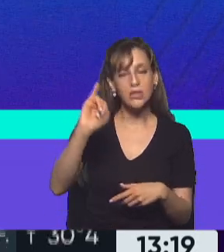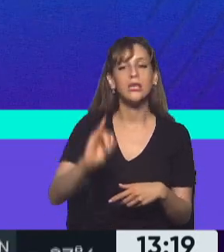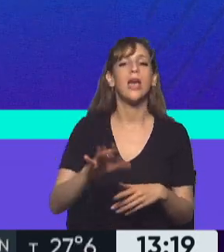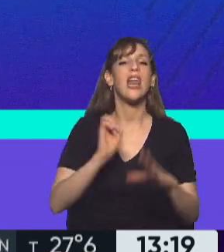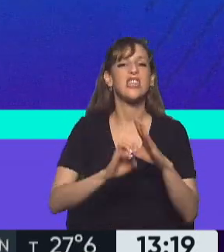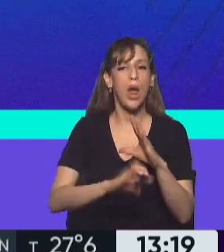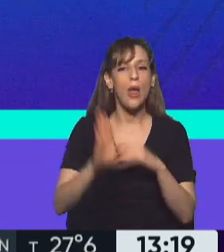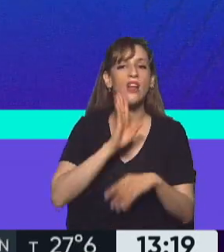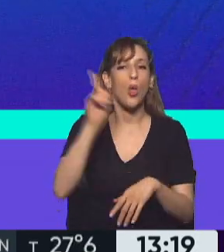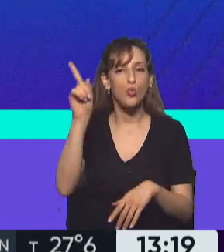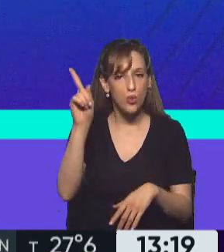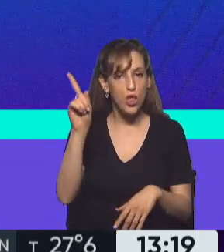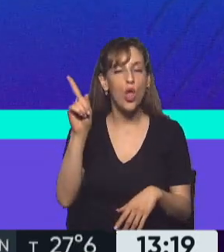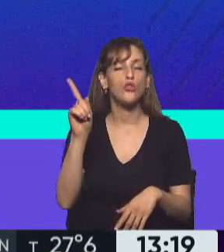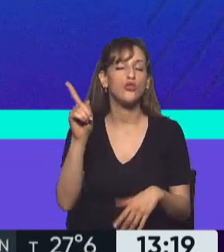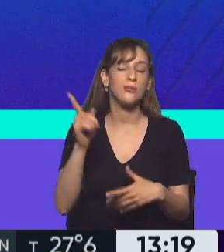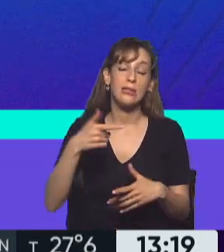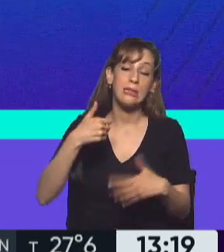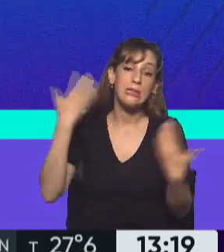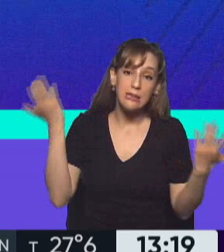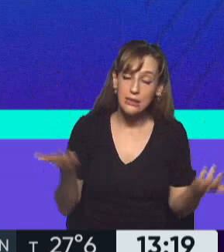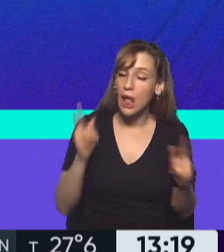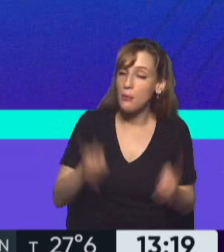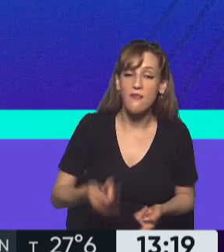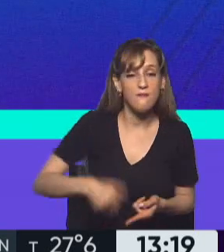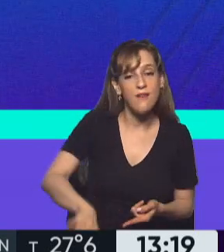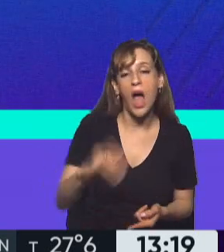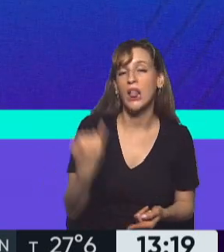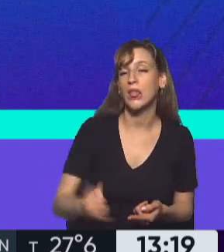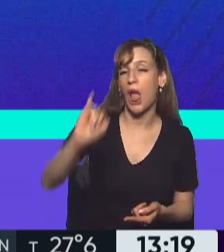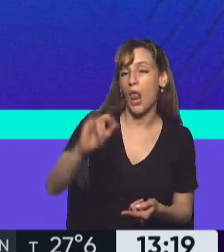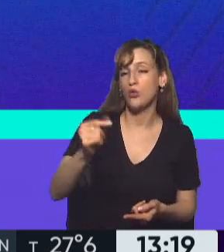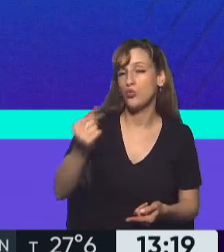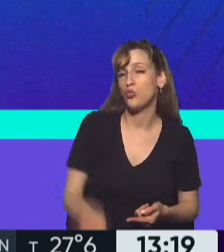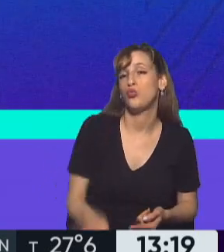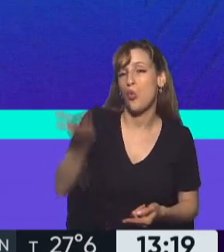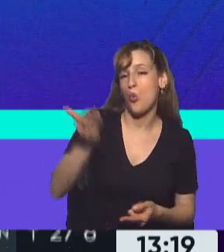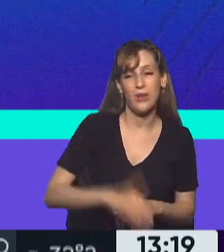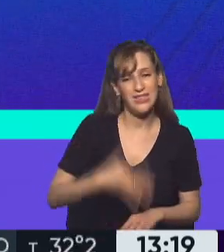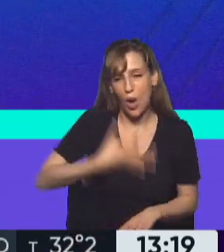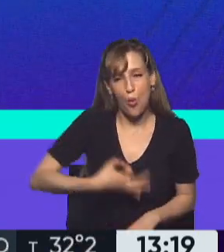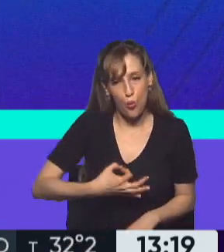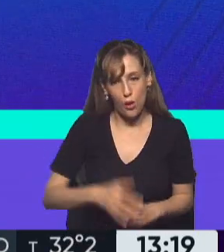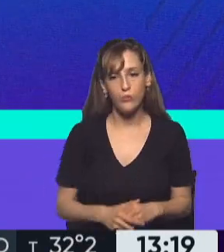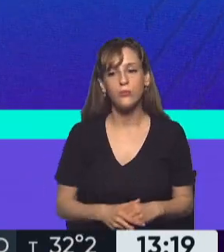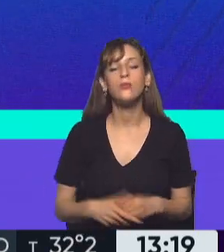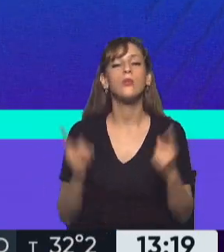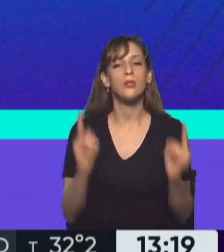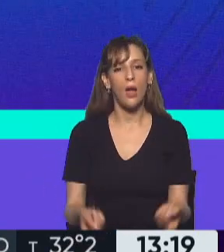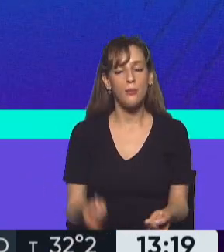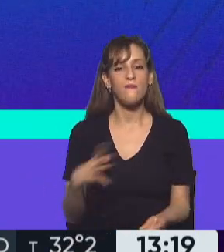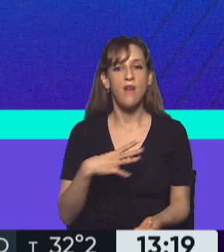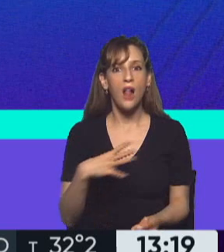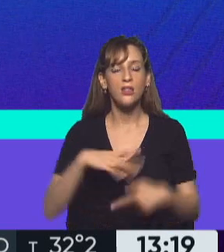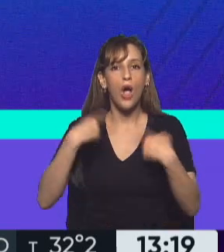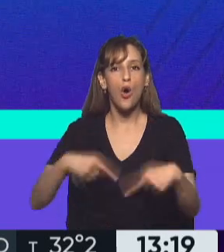los Estados Unidos, si eso se define para el 2022 y eso posiblemente cambie este esquema de suba de precio de los commodities y además faltan